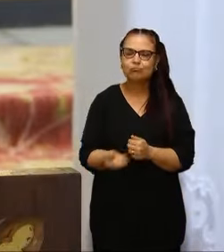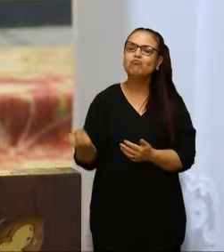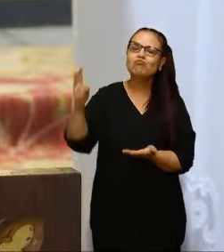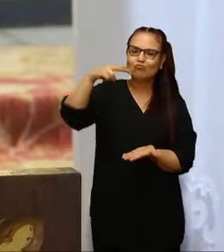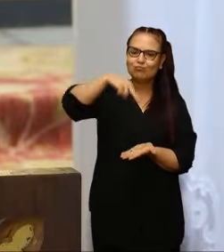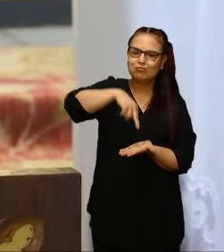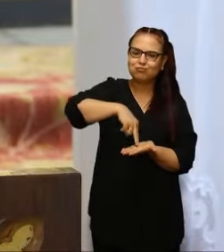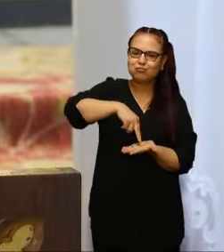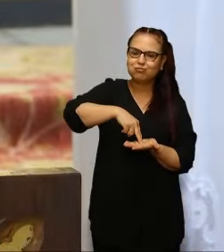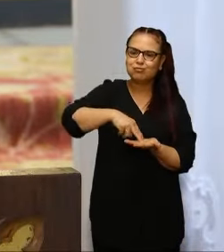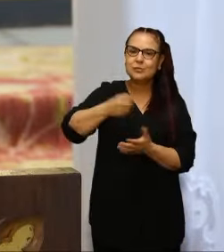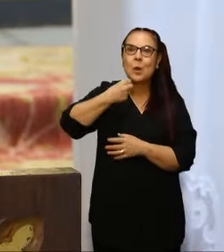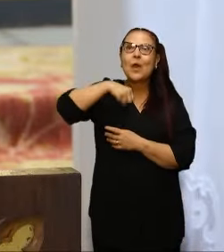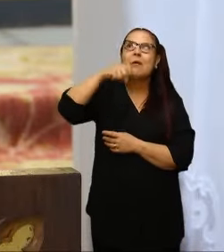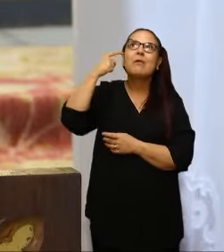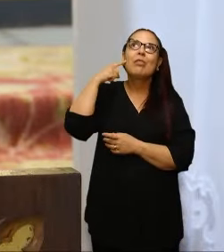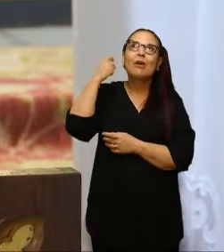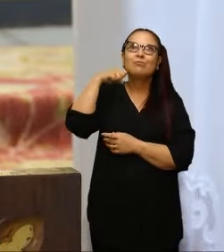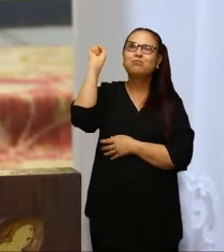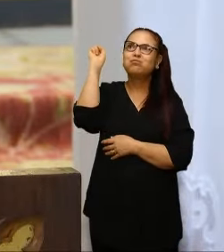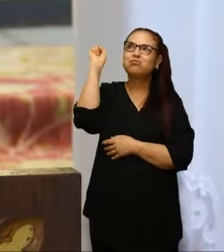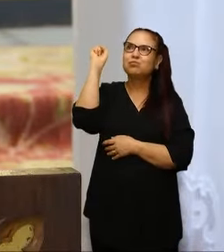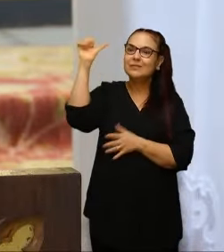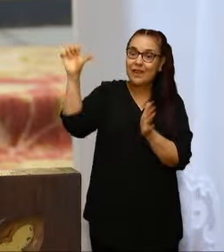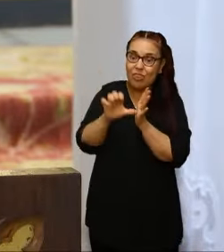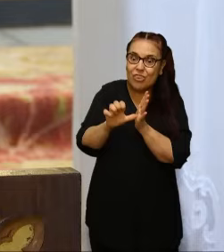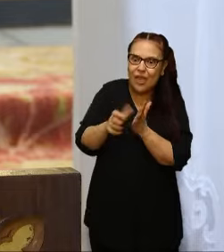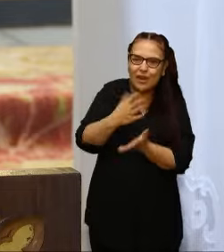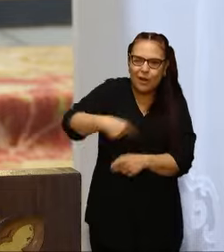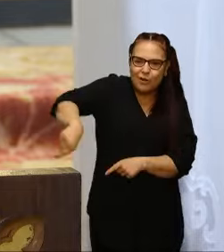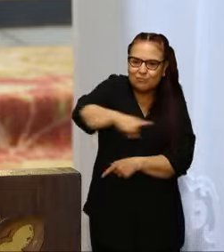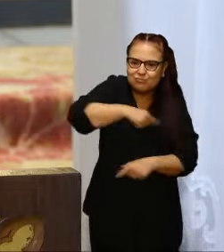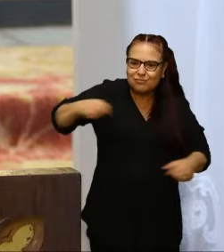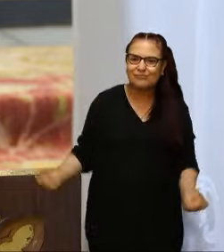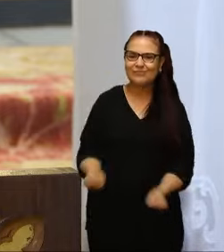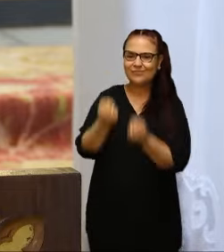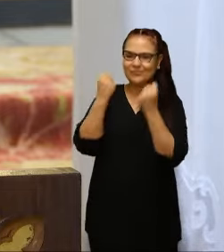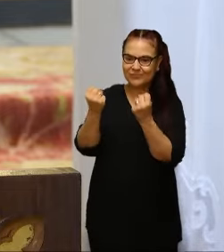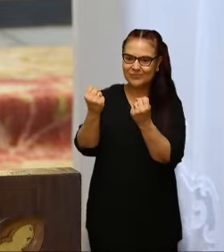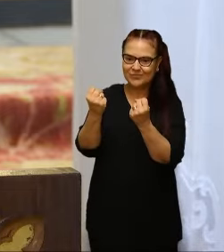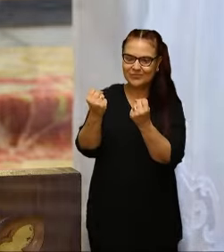Levantaos, alzad la cabeza, se acerca vuestra liberación.